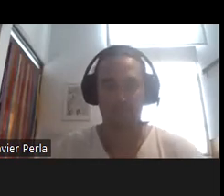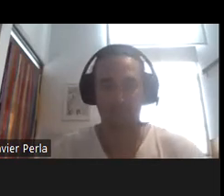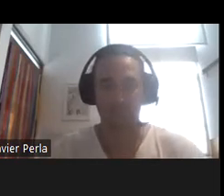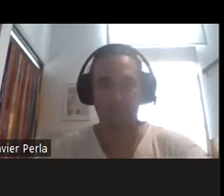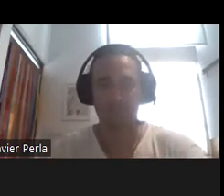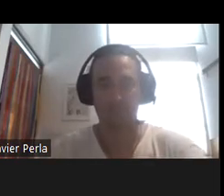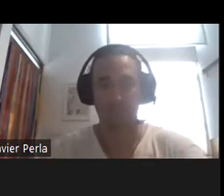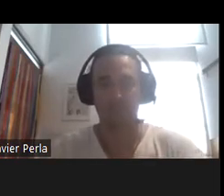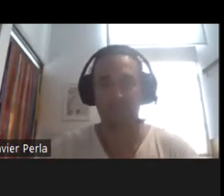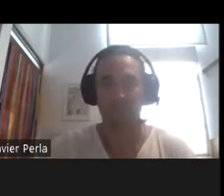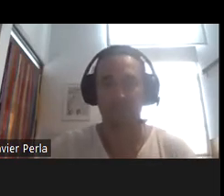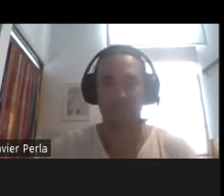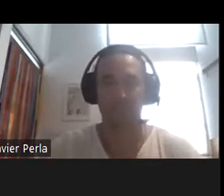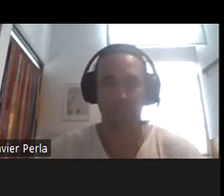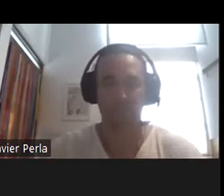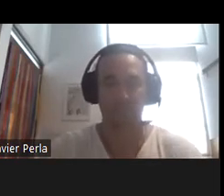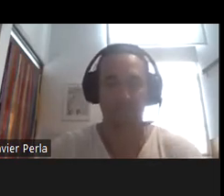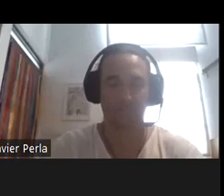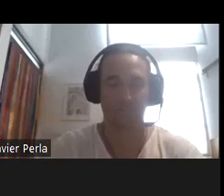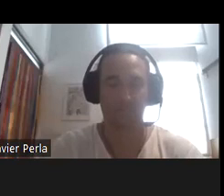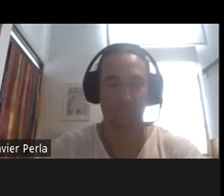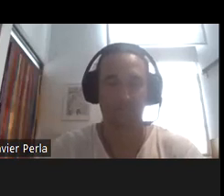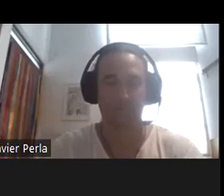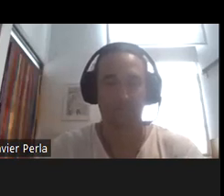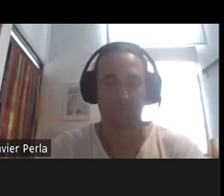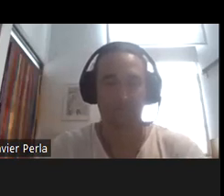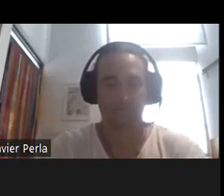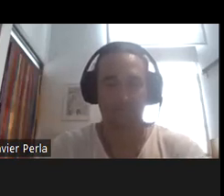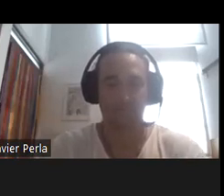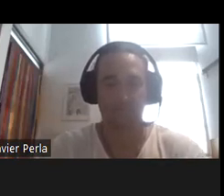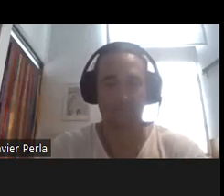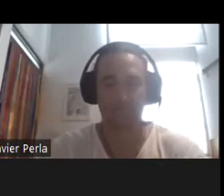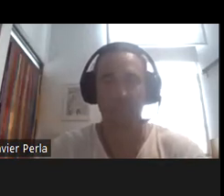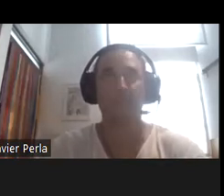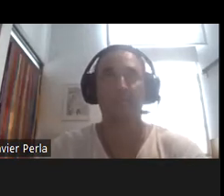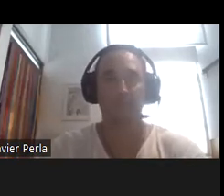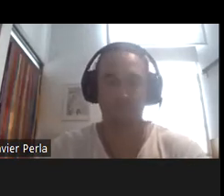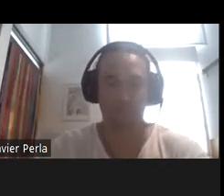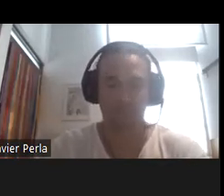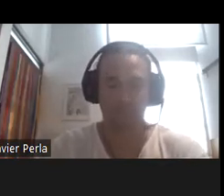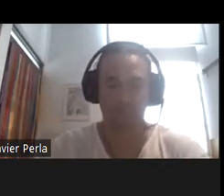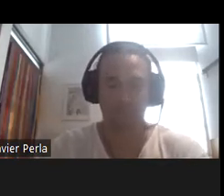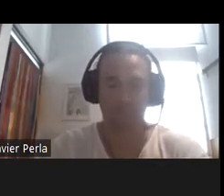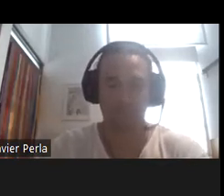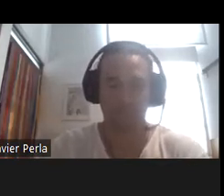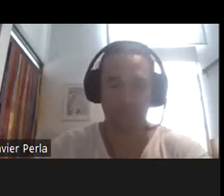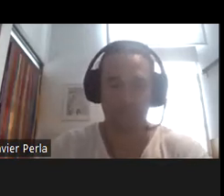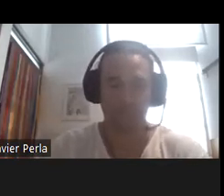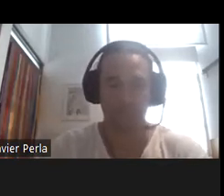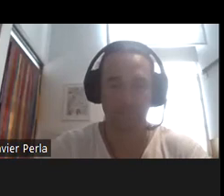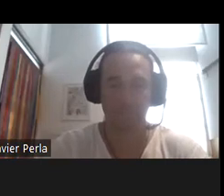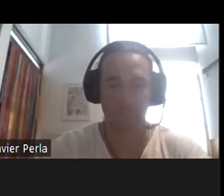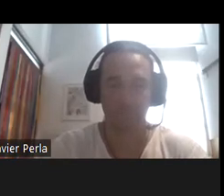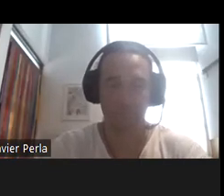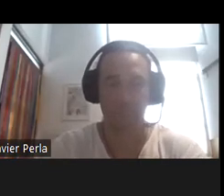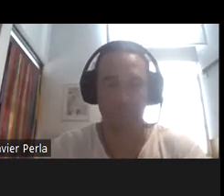espacio. Igual que Javier, comparto absolutamente toda esa visión. Todo lo que venimos haciendo en América Latina tiene un valor